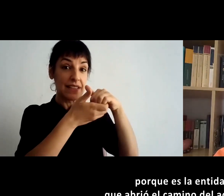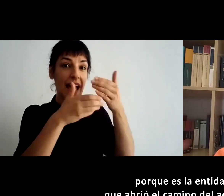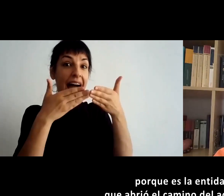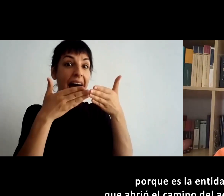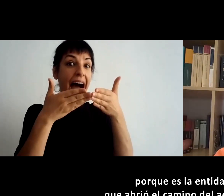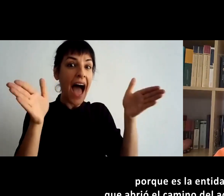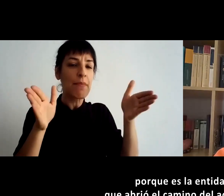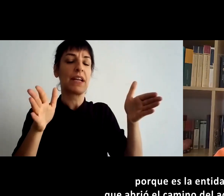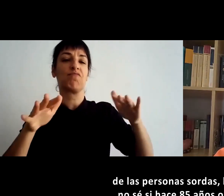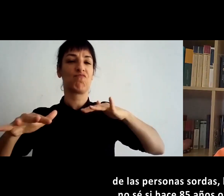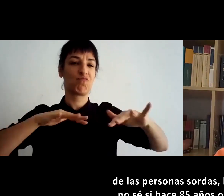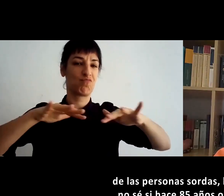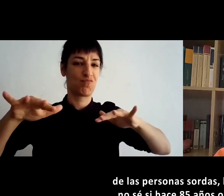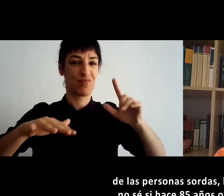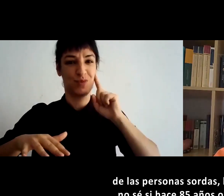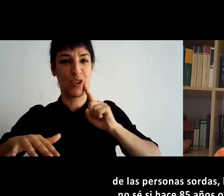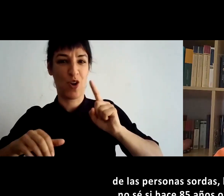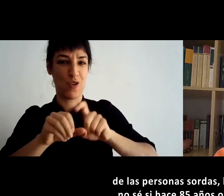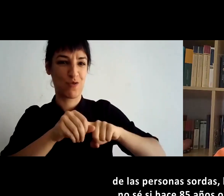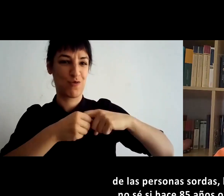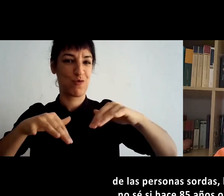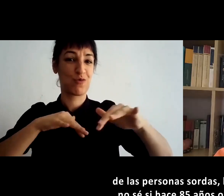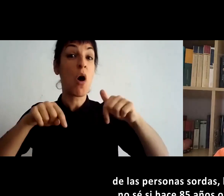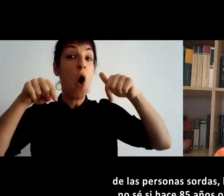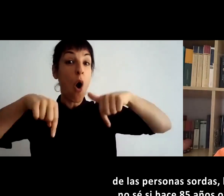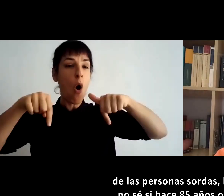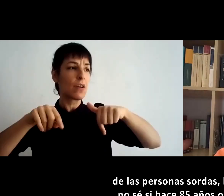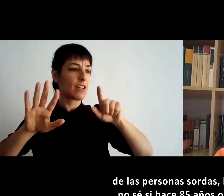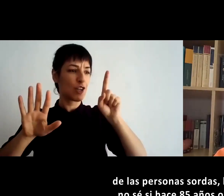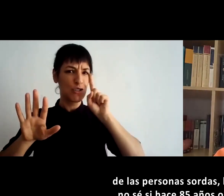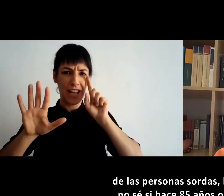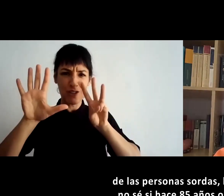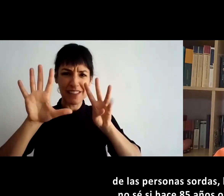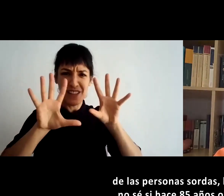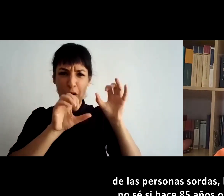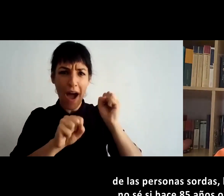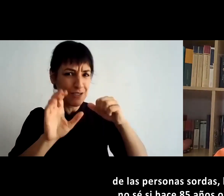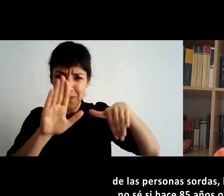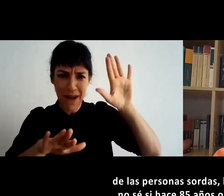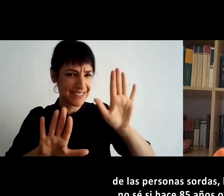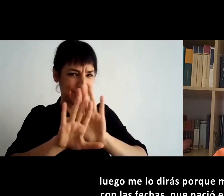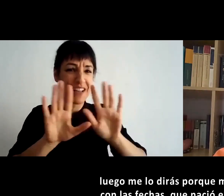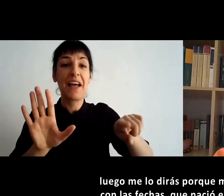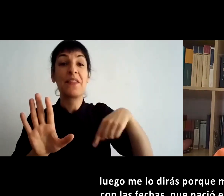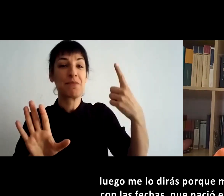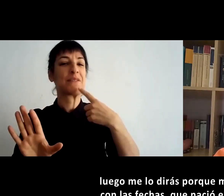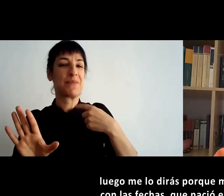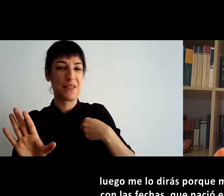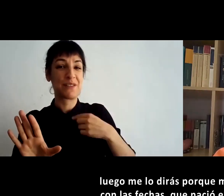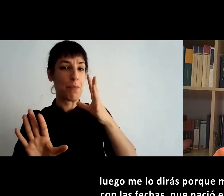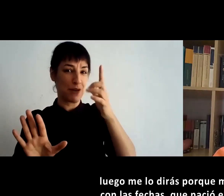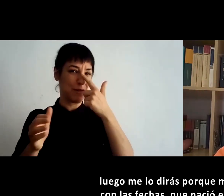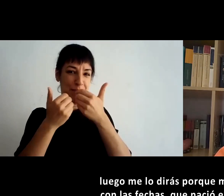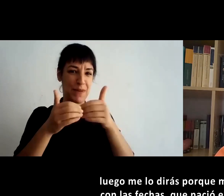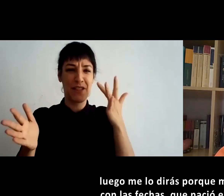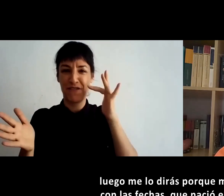del activismo de las personas sordas. Hoy ya, no sé si hace ya 85 años o más, luego me lo dirás porque ya me pierdo